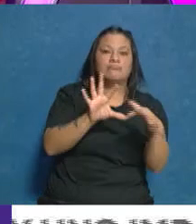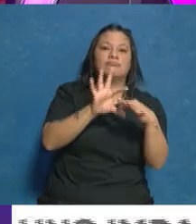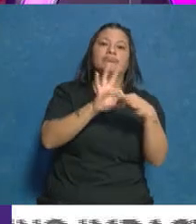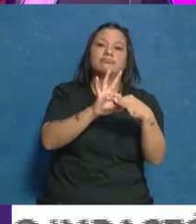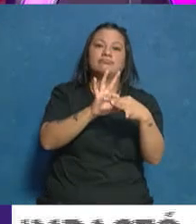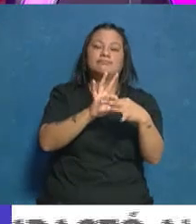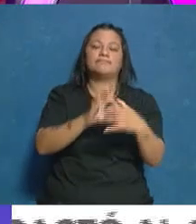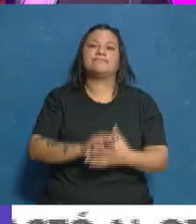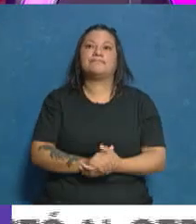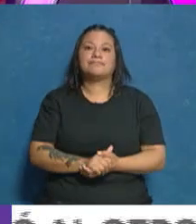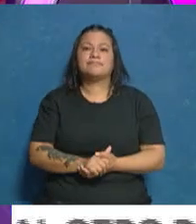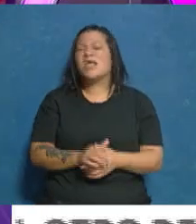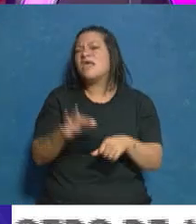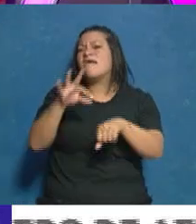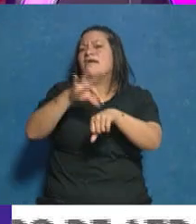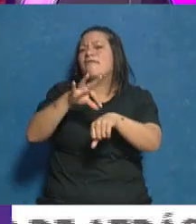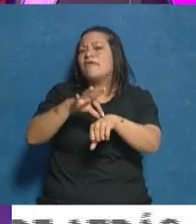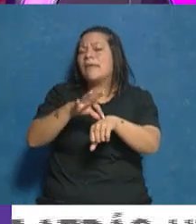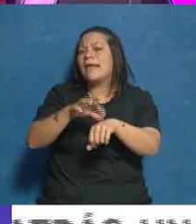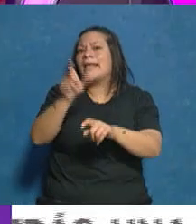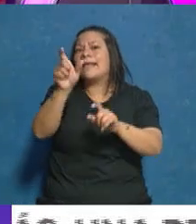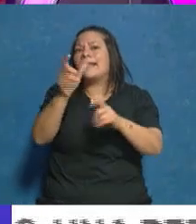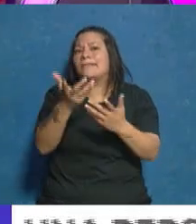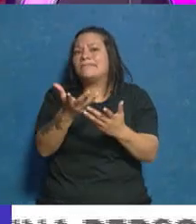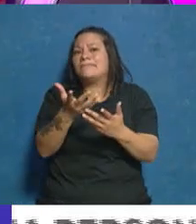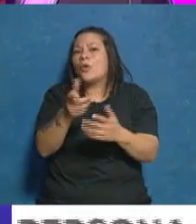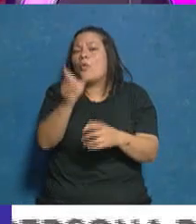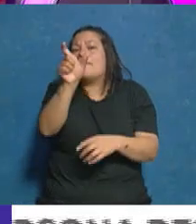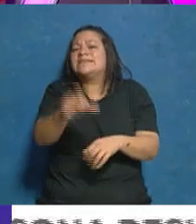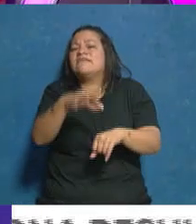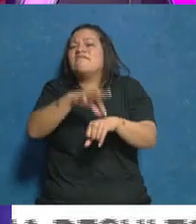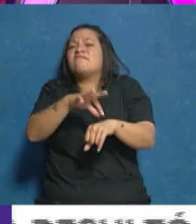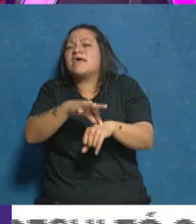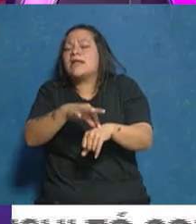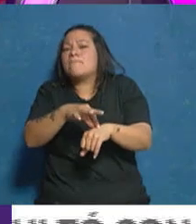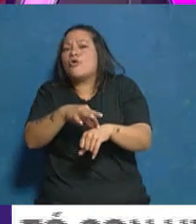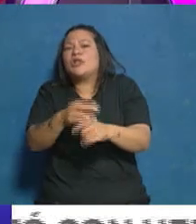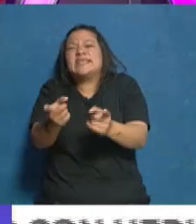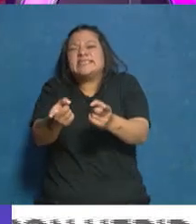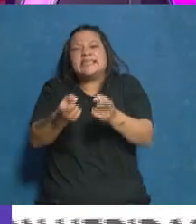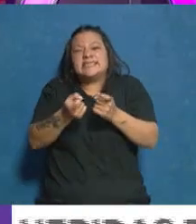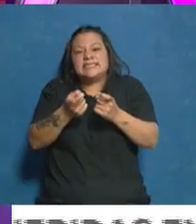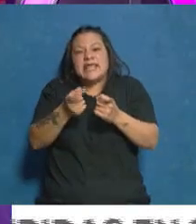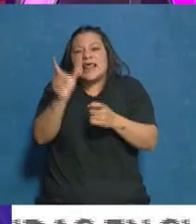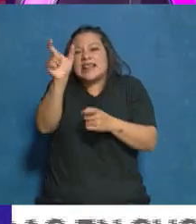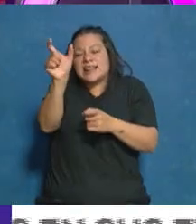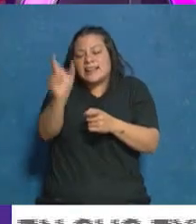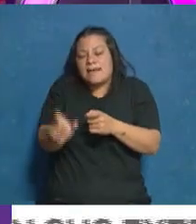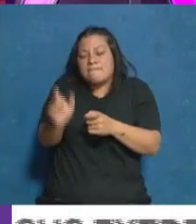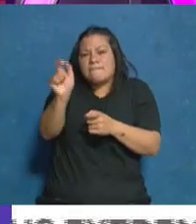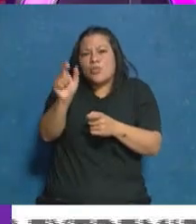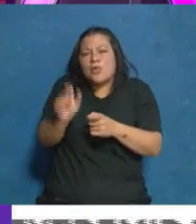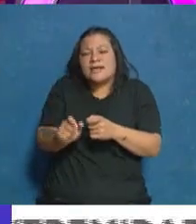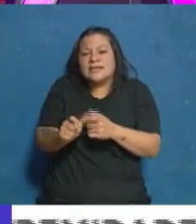¿Y en qué enfermedades, Roxy, el paciente requiere un trasplante de médula ósea? Bueno, son cientos las personas que son diagnosticadas